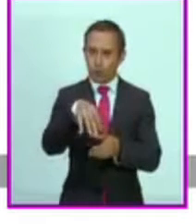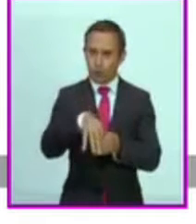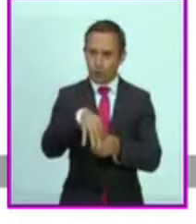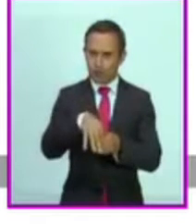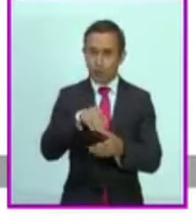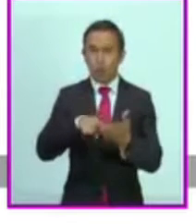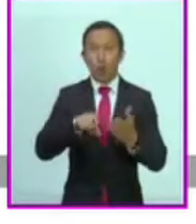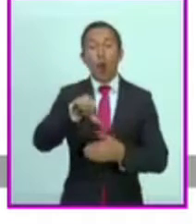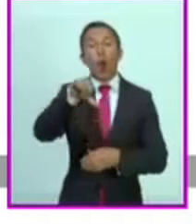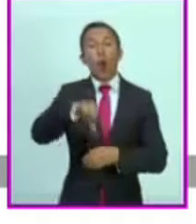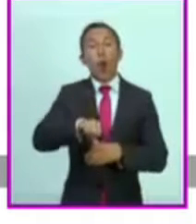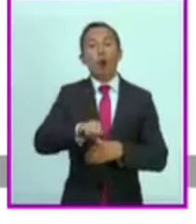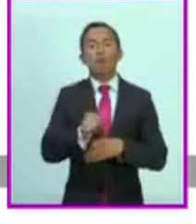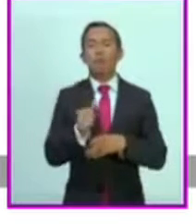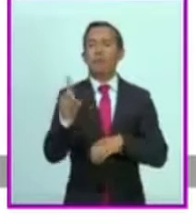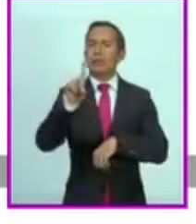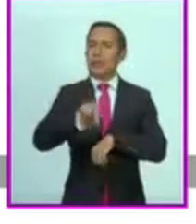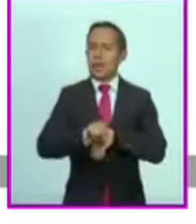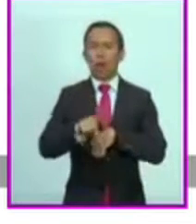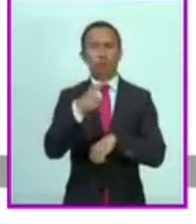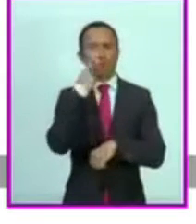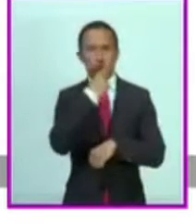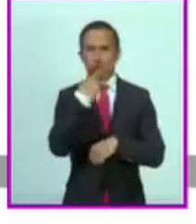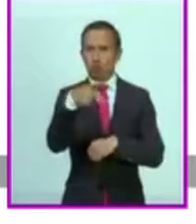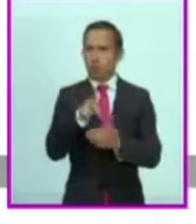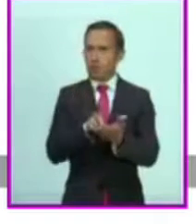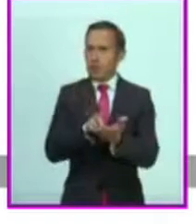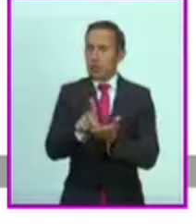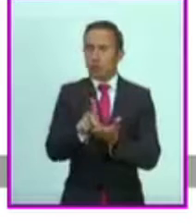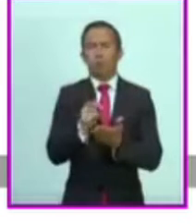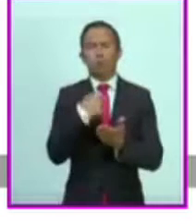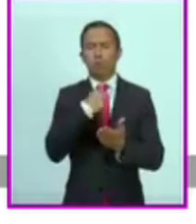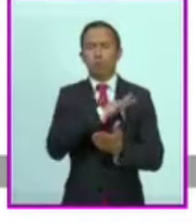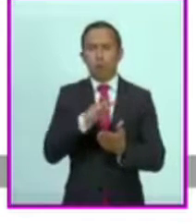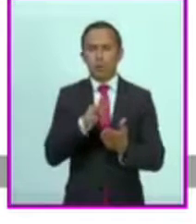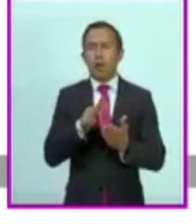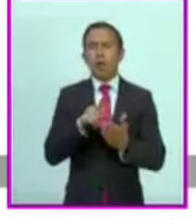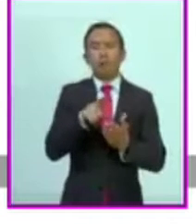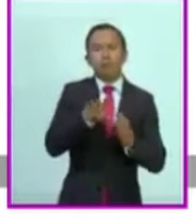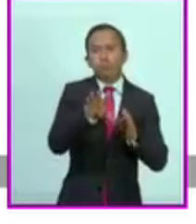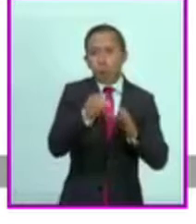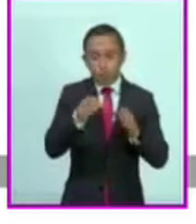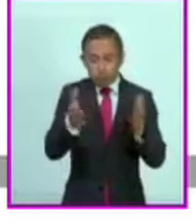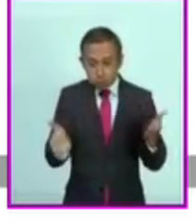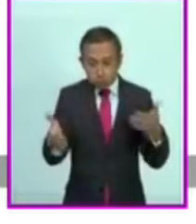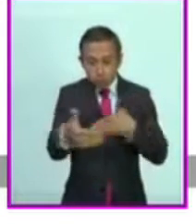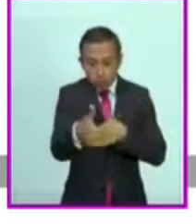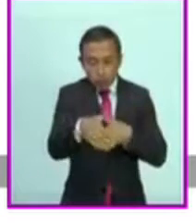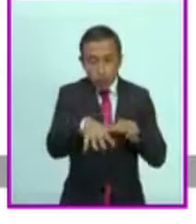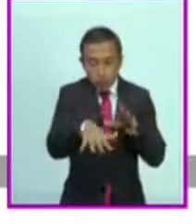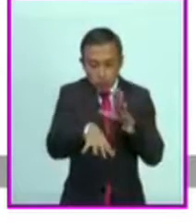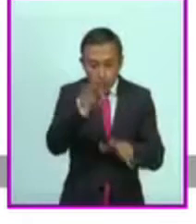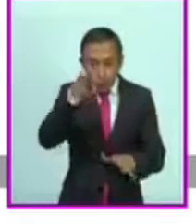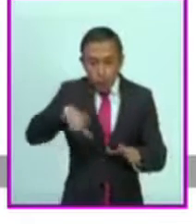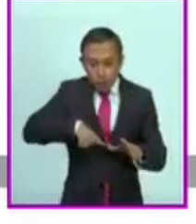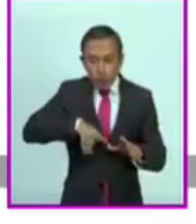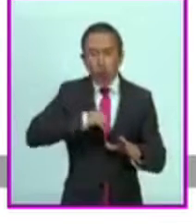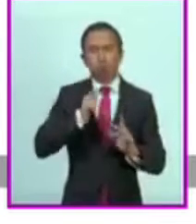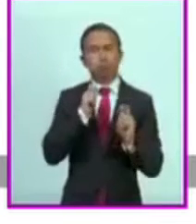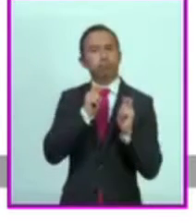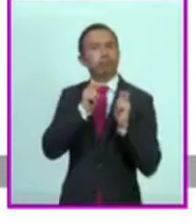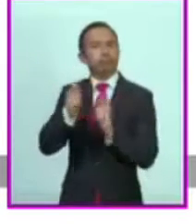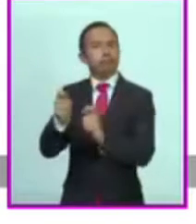este día la que imprimirá fuerza y legitimidad a los gobiernos que emanan de las urnas con ello hemos contribuido